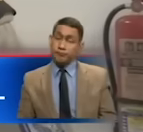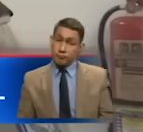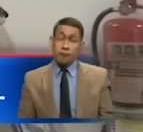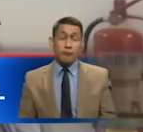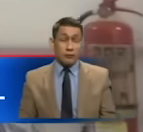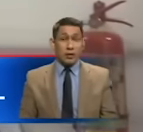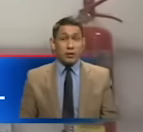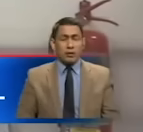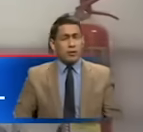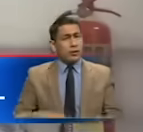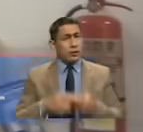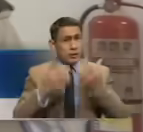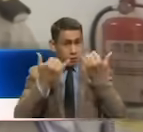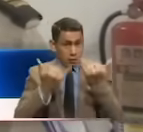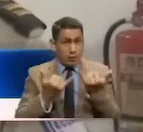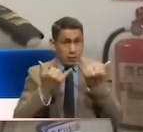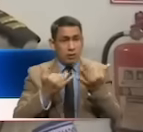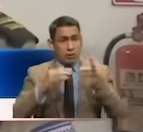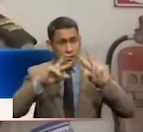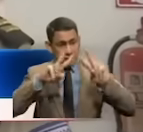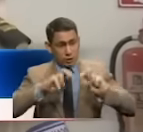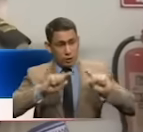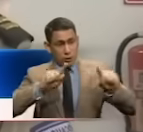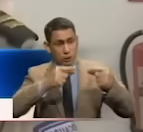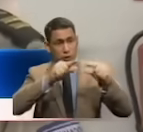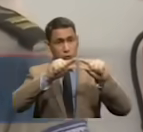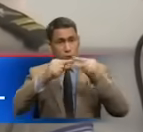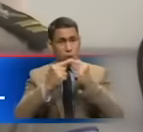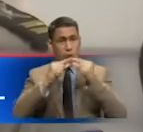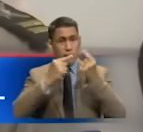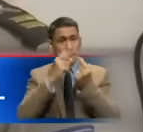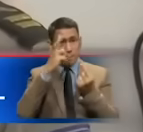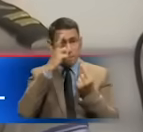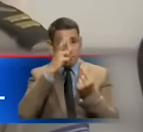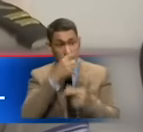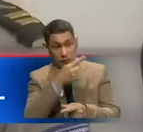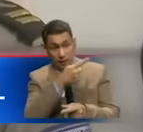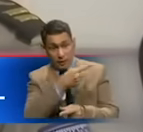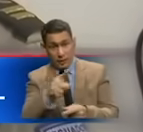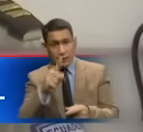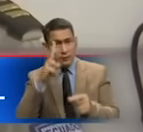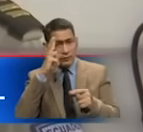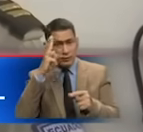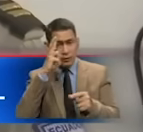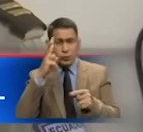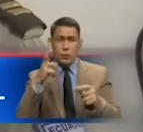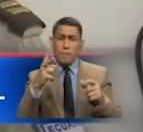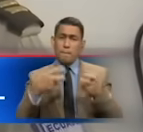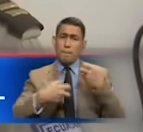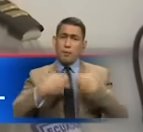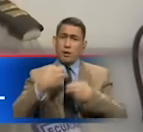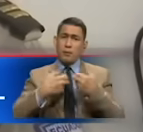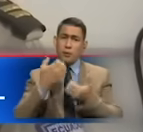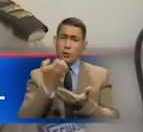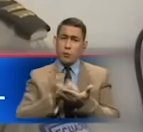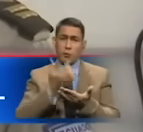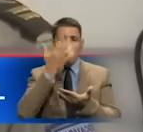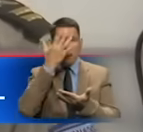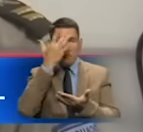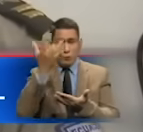muy fuertes a su economía criminal, y esto es lo que ha permitido nosotros llevarles al anonimato a estos delincuentes, a estos